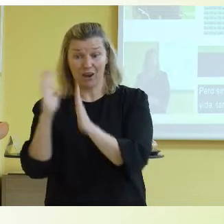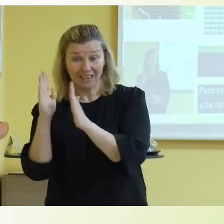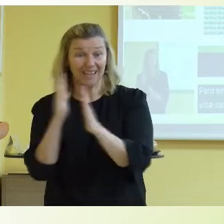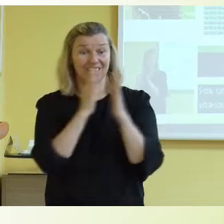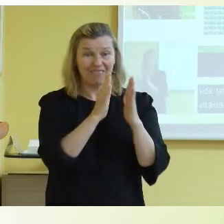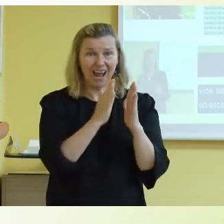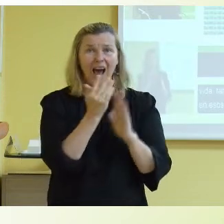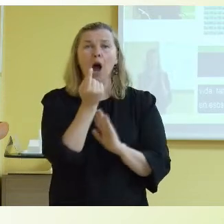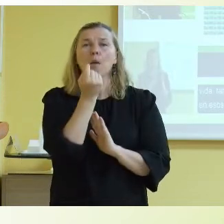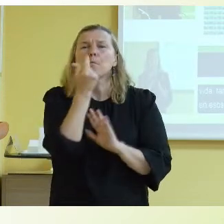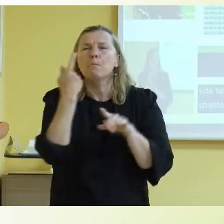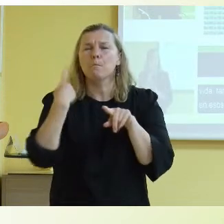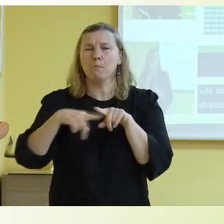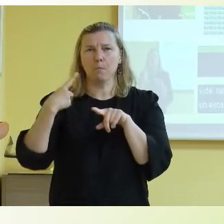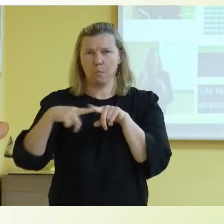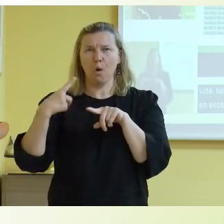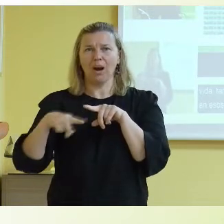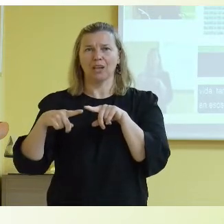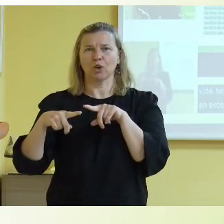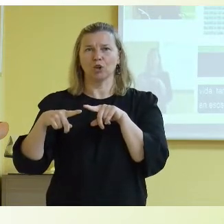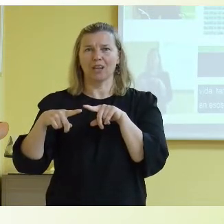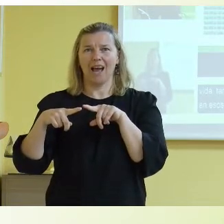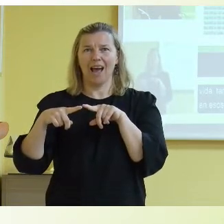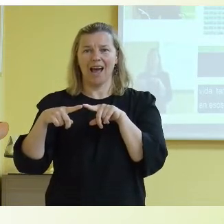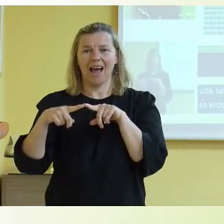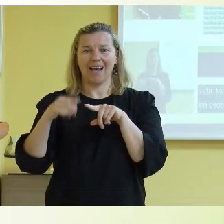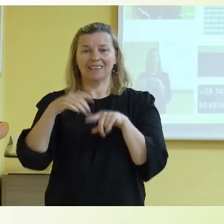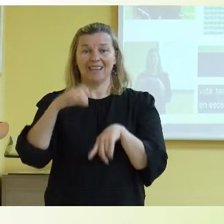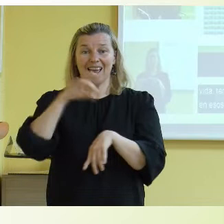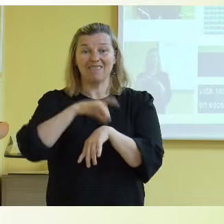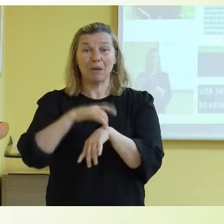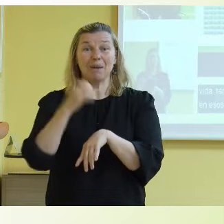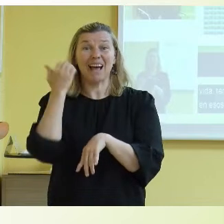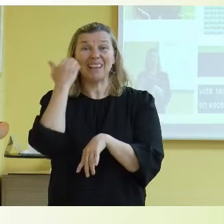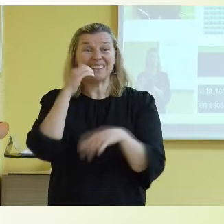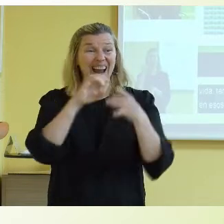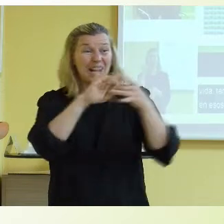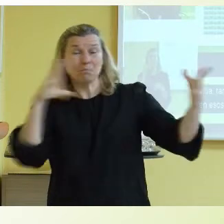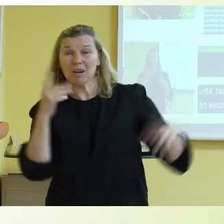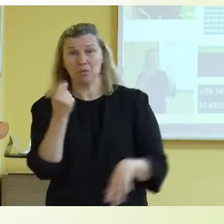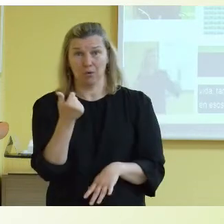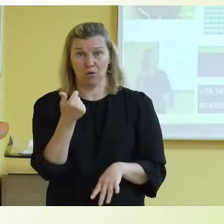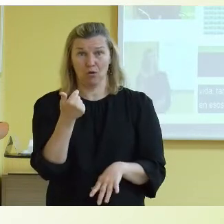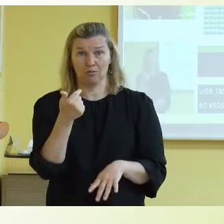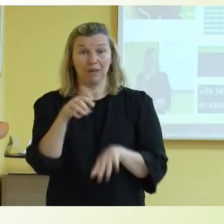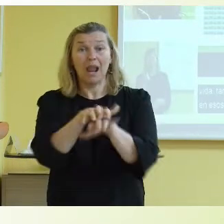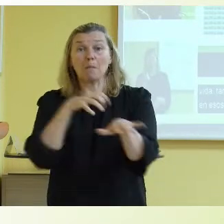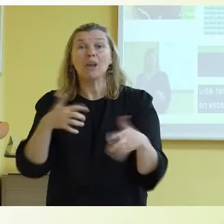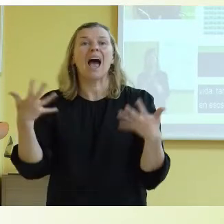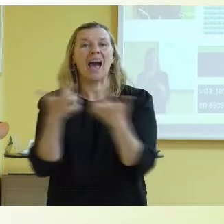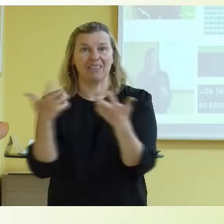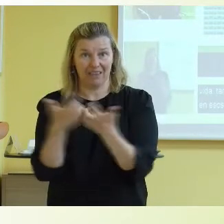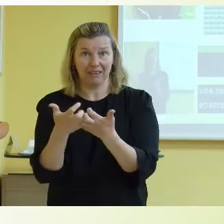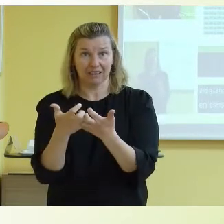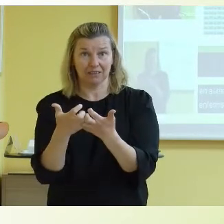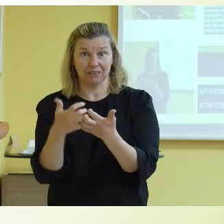hay muy pocas cosas que no sean derivadas de enfermedades raras. Básicamente accidentes. Si quitamos los